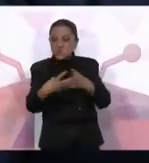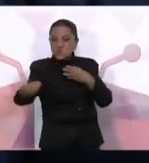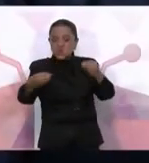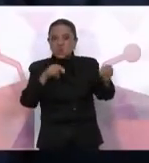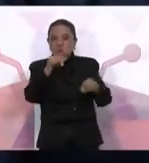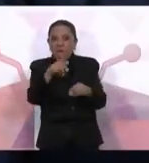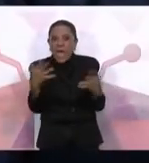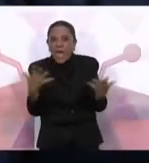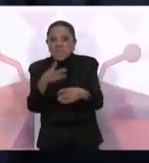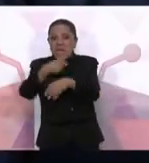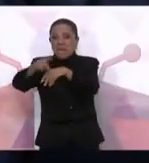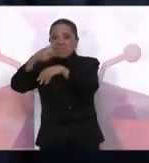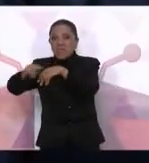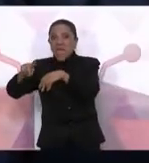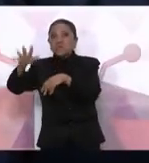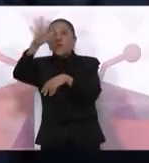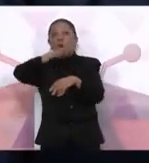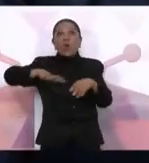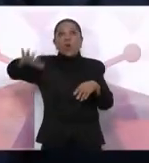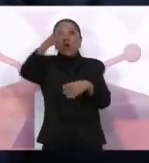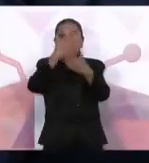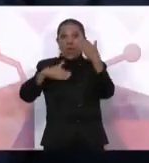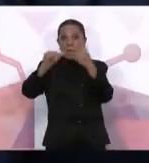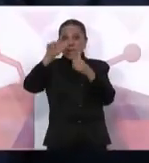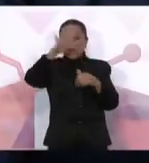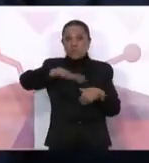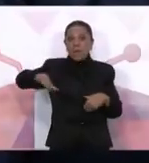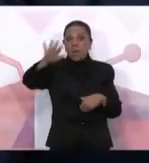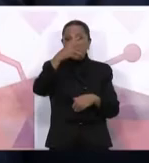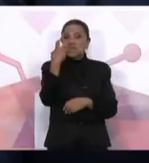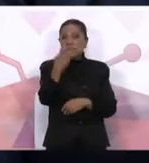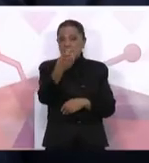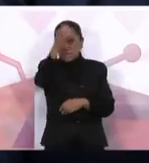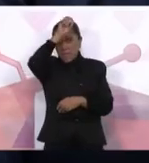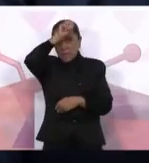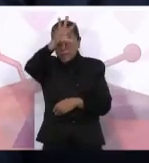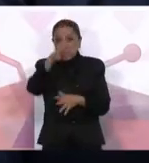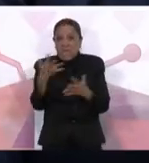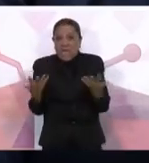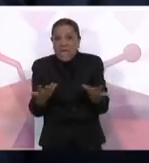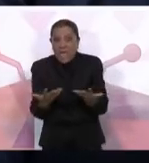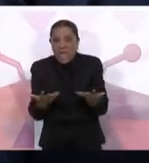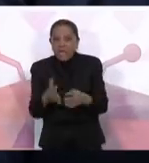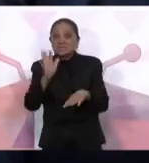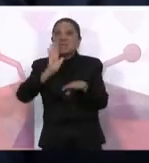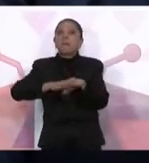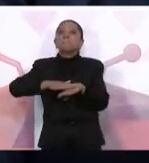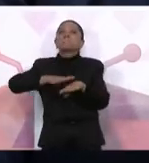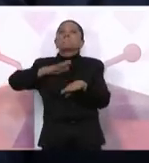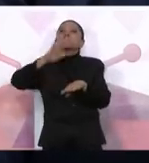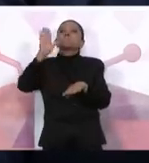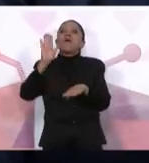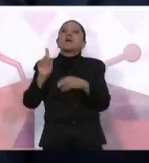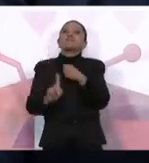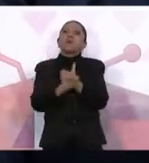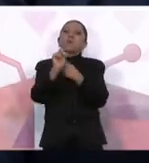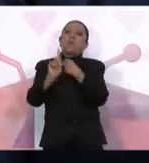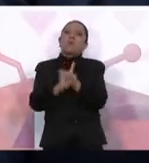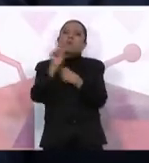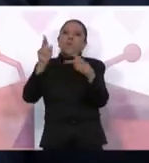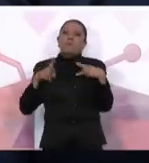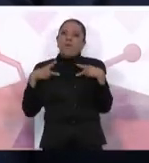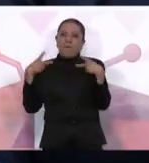daño al medio ambiente si estas minas van a generar más situación vulnerable para el estado